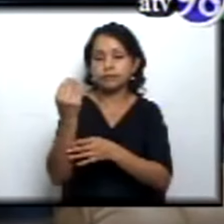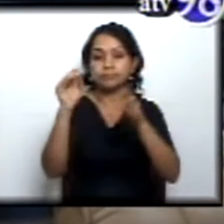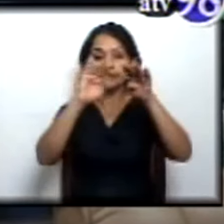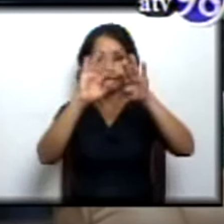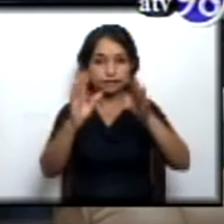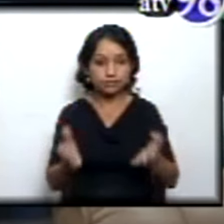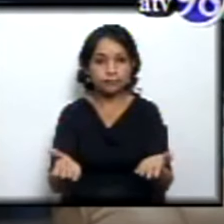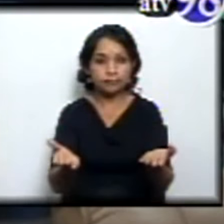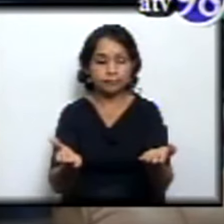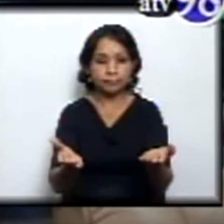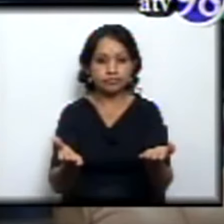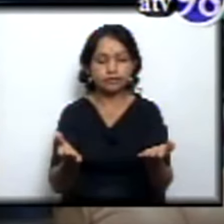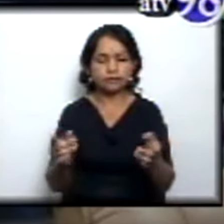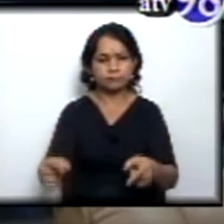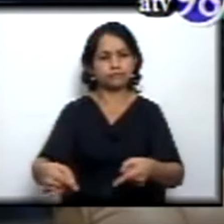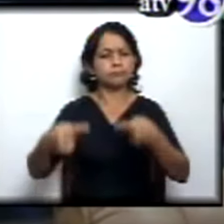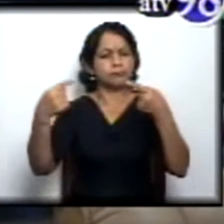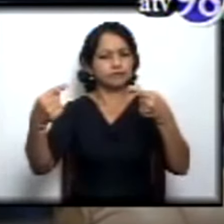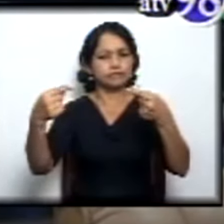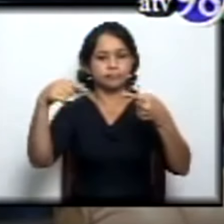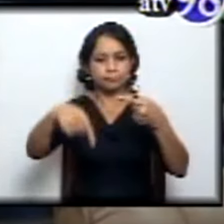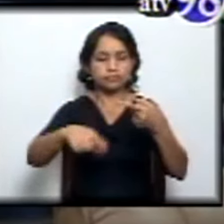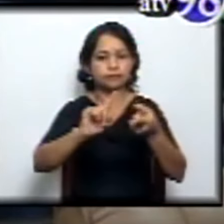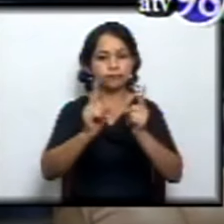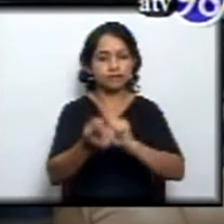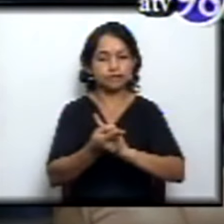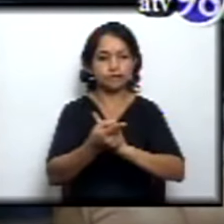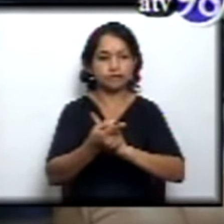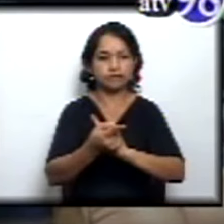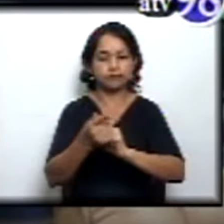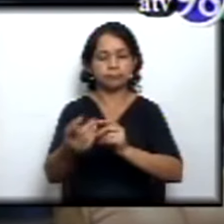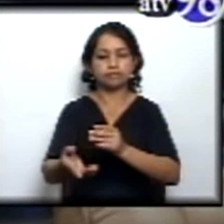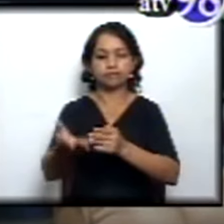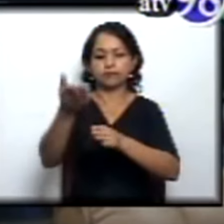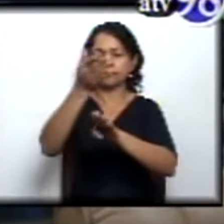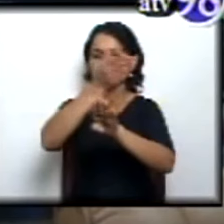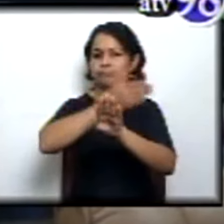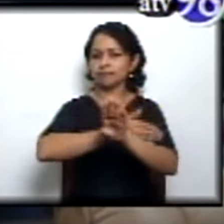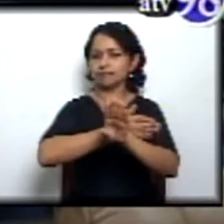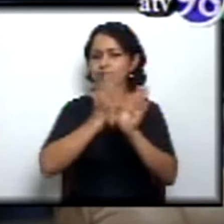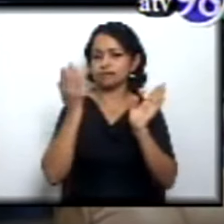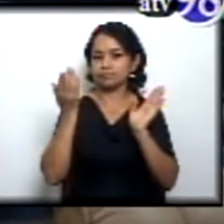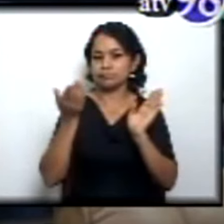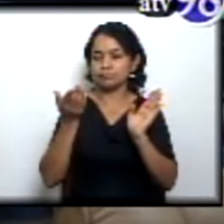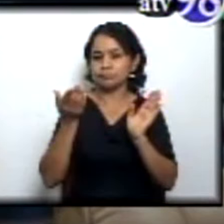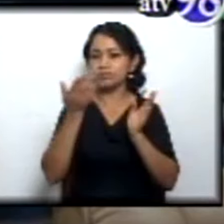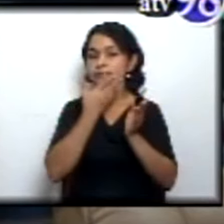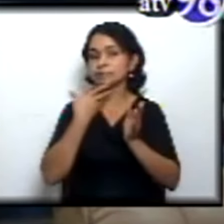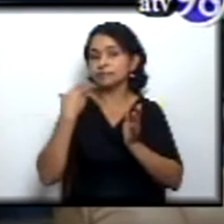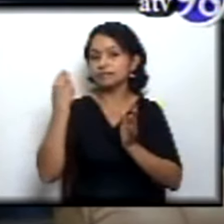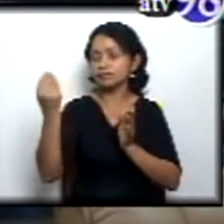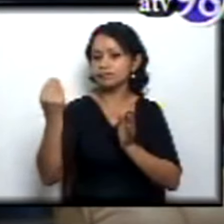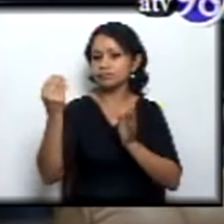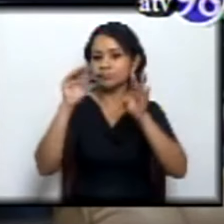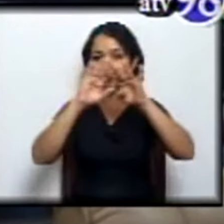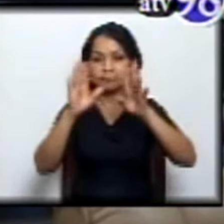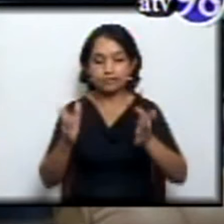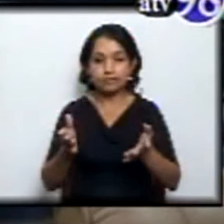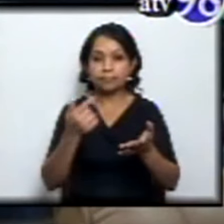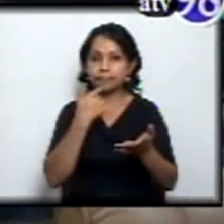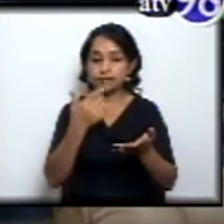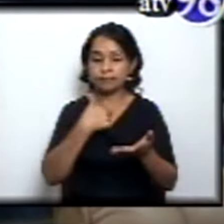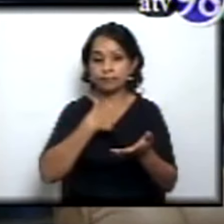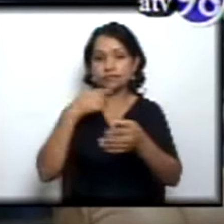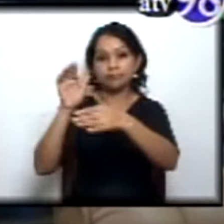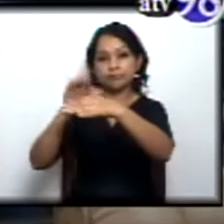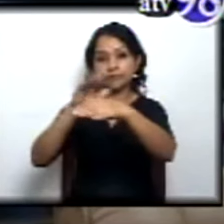mujeres. Oponerse a esta reforma es ponerse de espaldas a la juventud y a las mujeres. Por lo tanto,